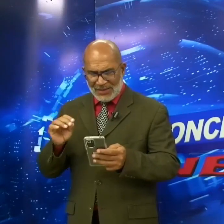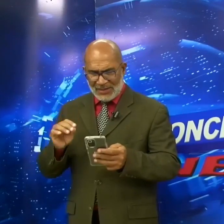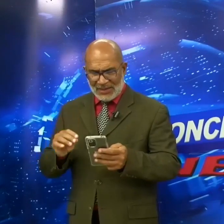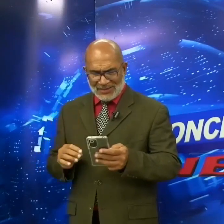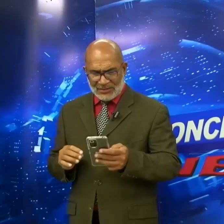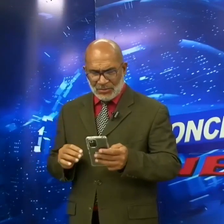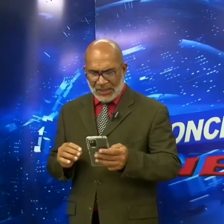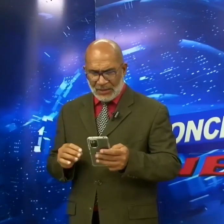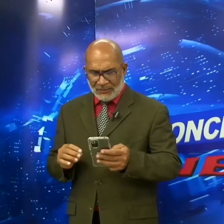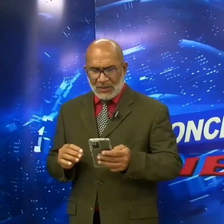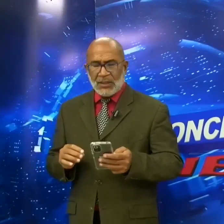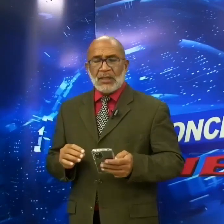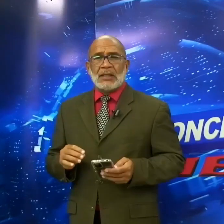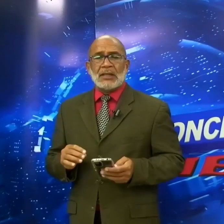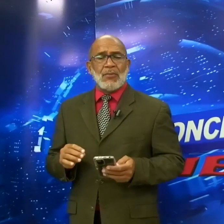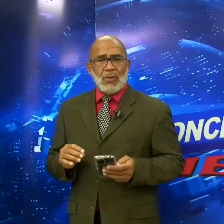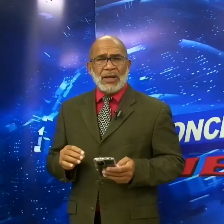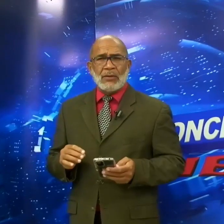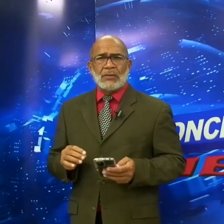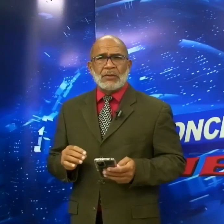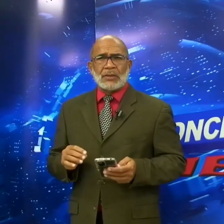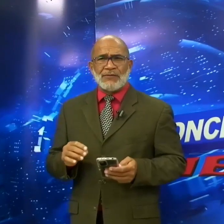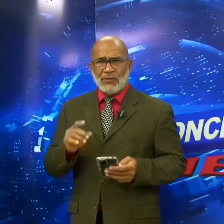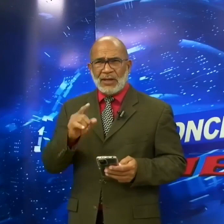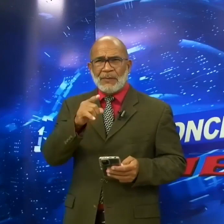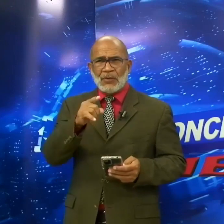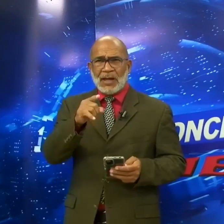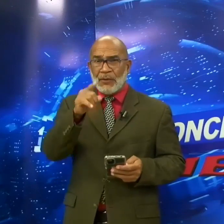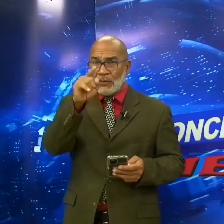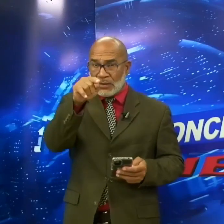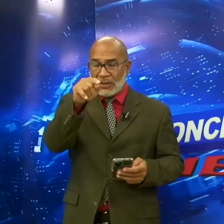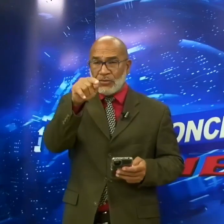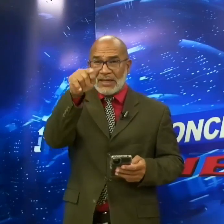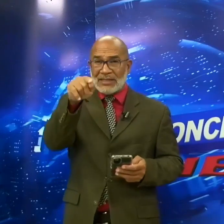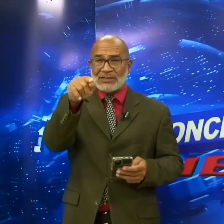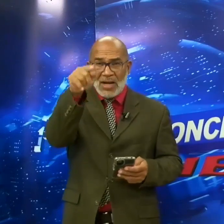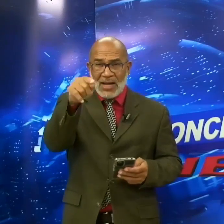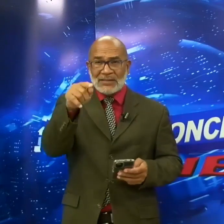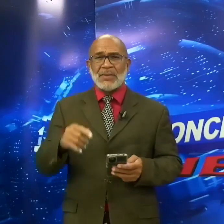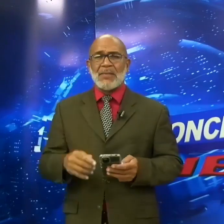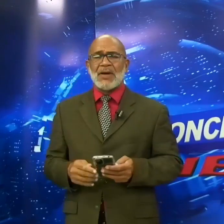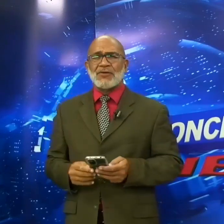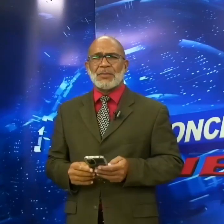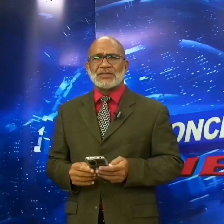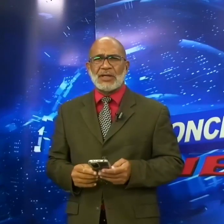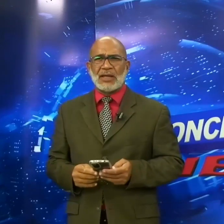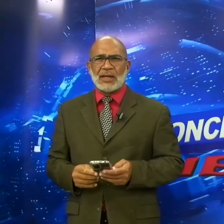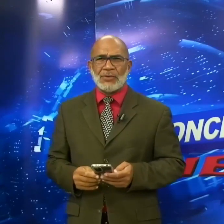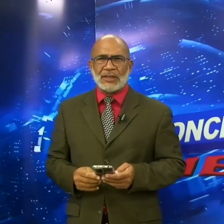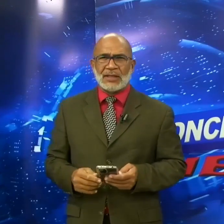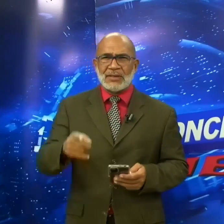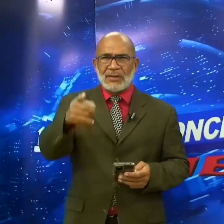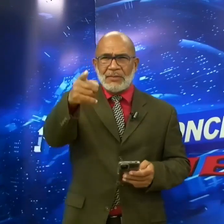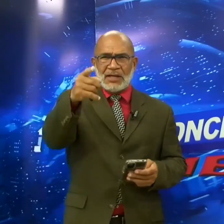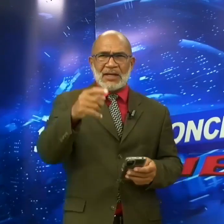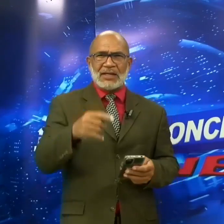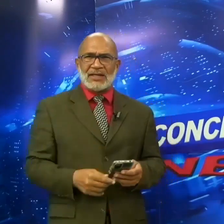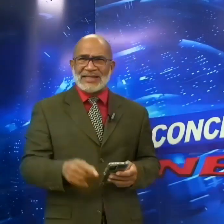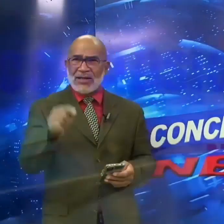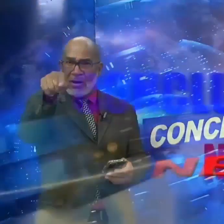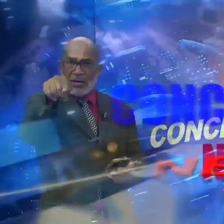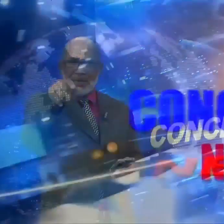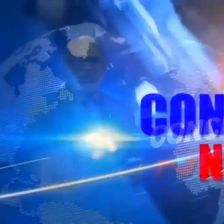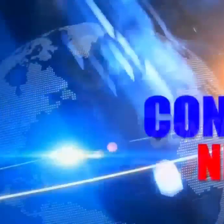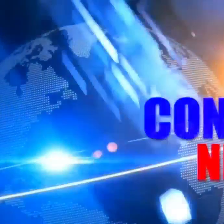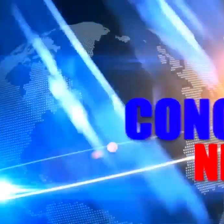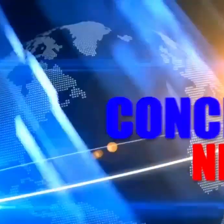régimen electoral, y qué bueno que fue aprobado con relación a esa misma información que le acabo de dar. Mírenla ahí, que la tengo